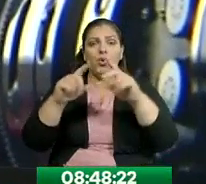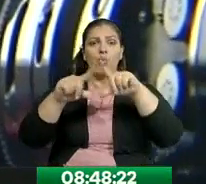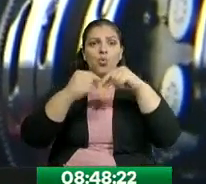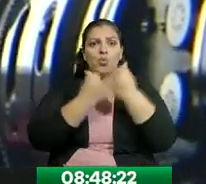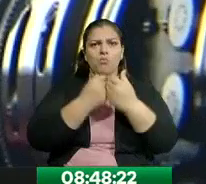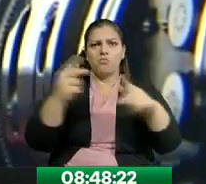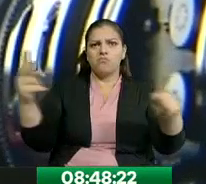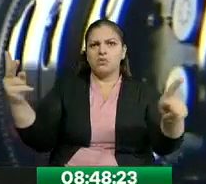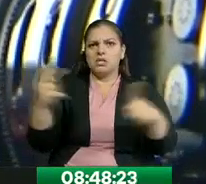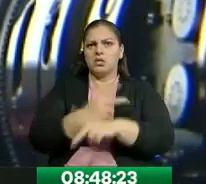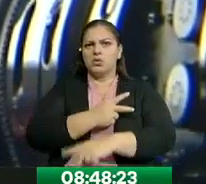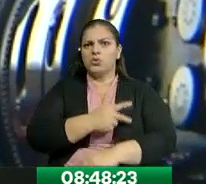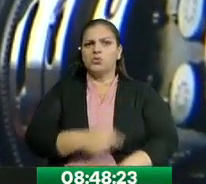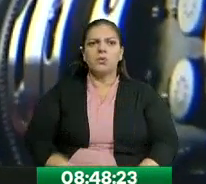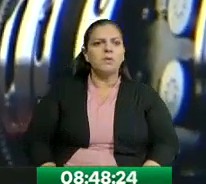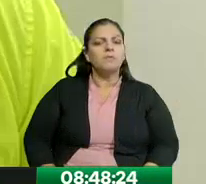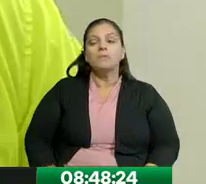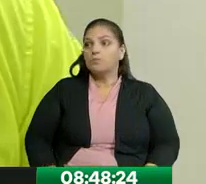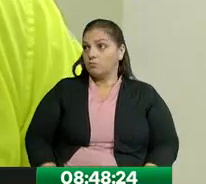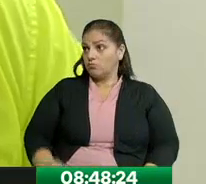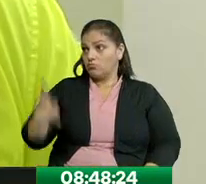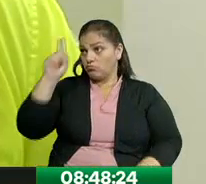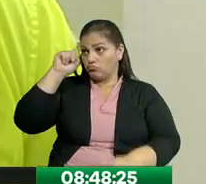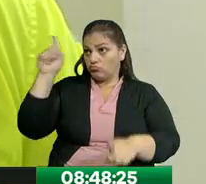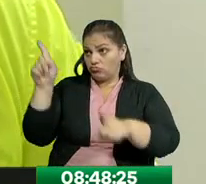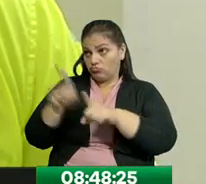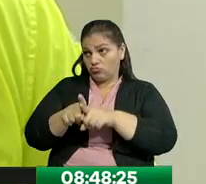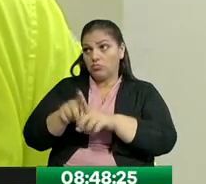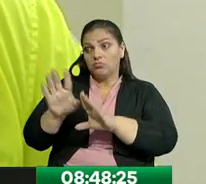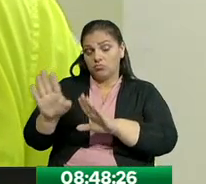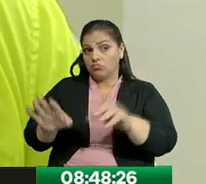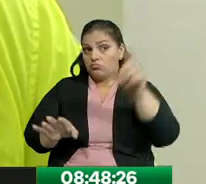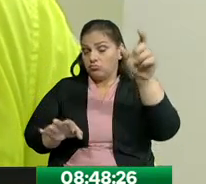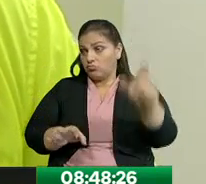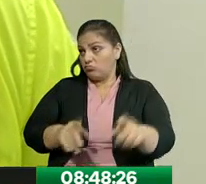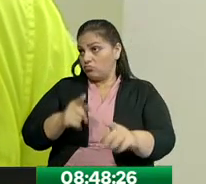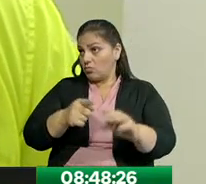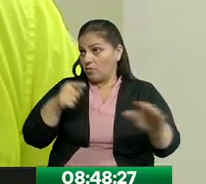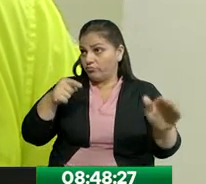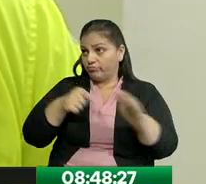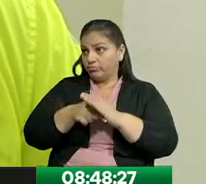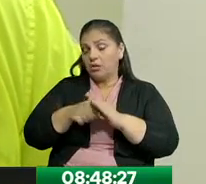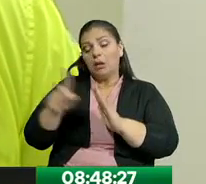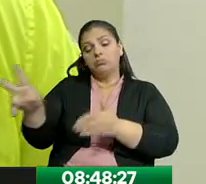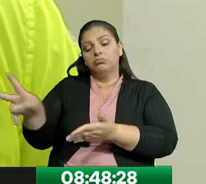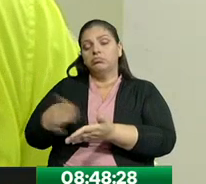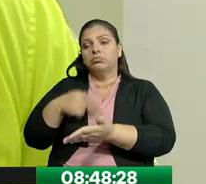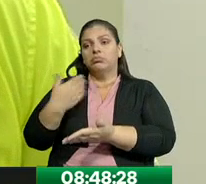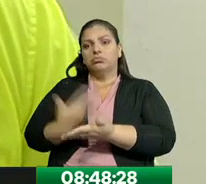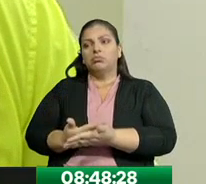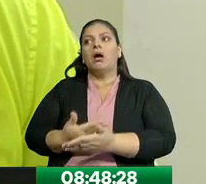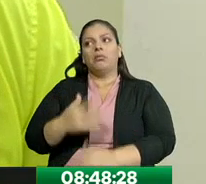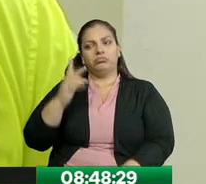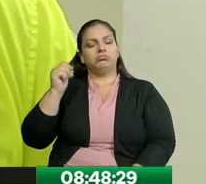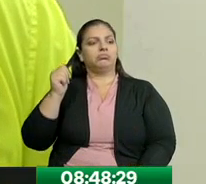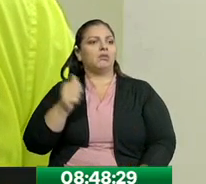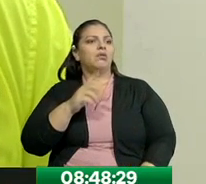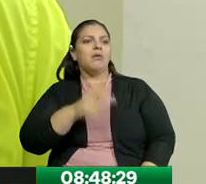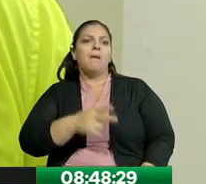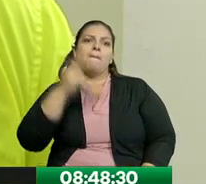este tipo de delitos nosotros hemos podido conocer que efectivamente se encontraría vinculada a una persona a